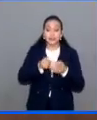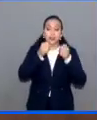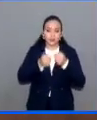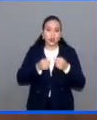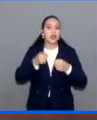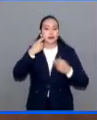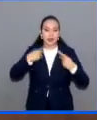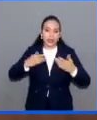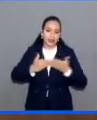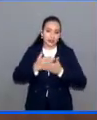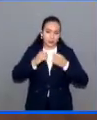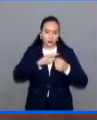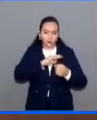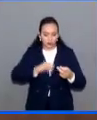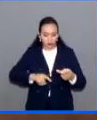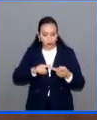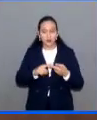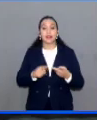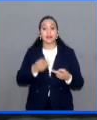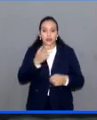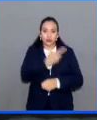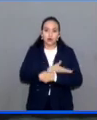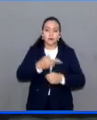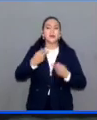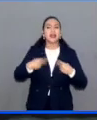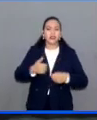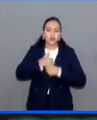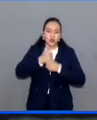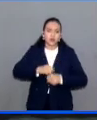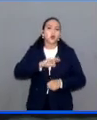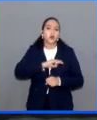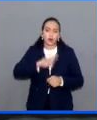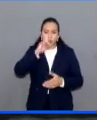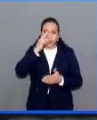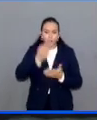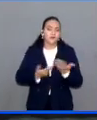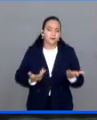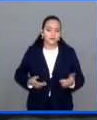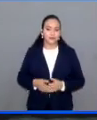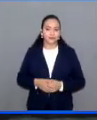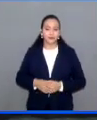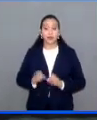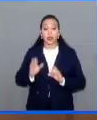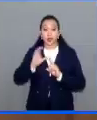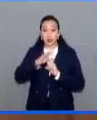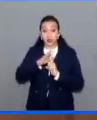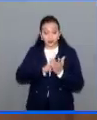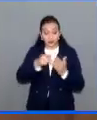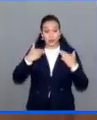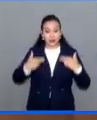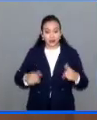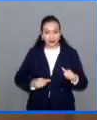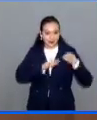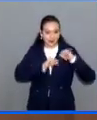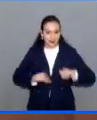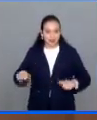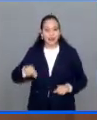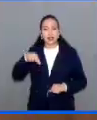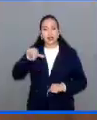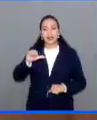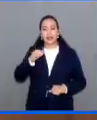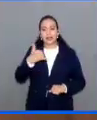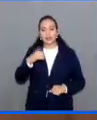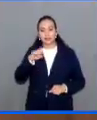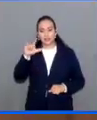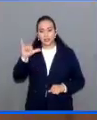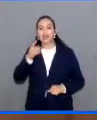debido proceso como víctimas de un delito. La presidenta de la Comisión de Derechos Humanos de la Ciudad de México, Nacheli Ramírez, resaltó